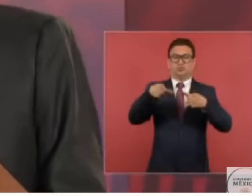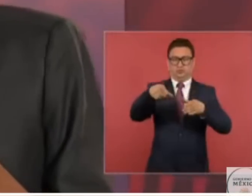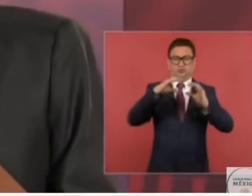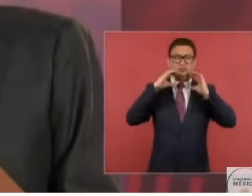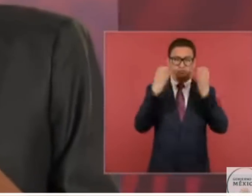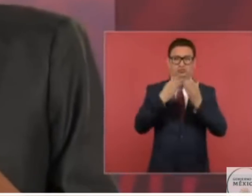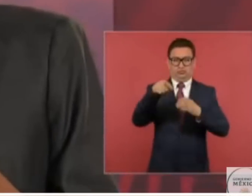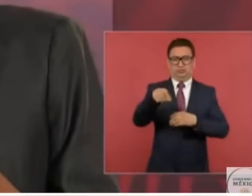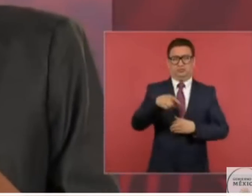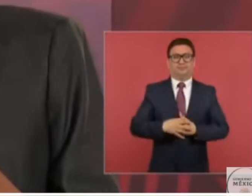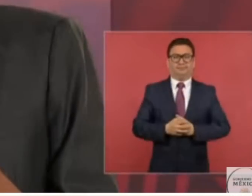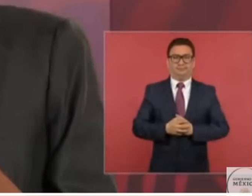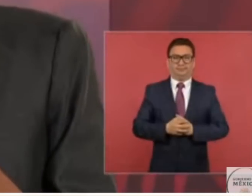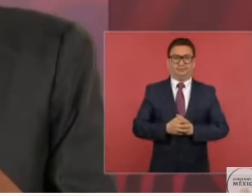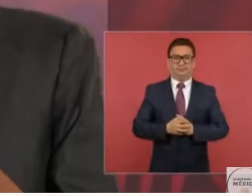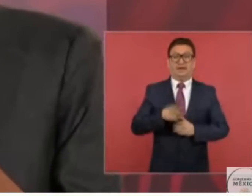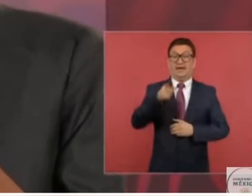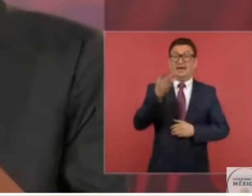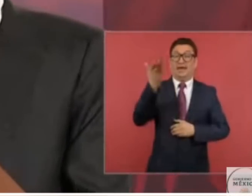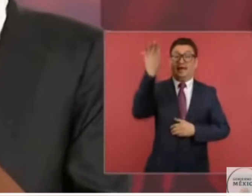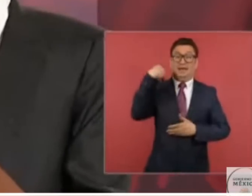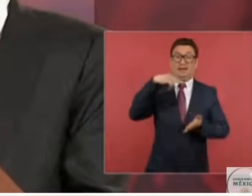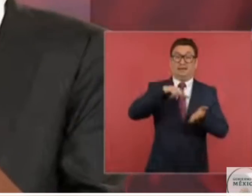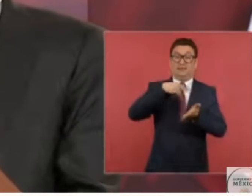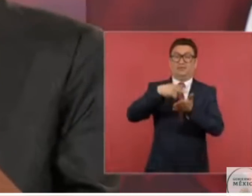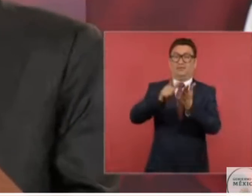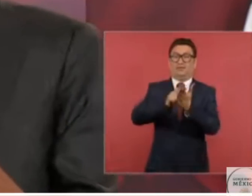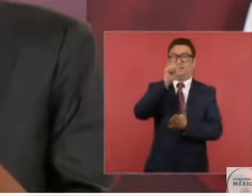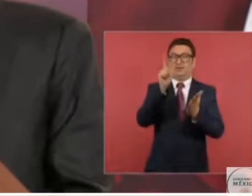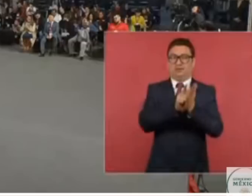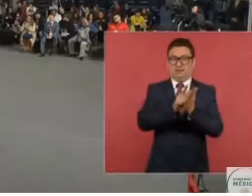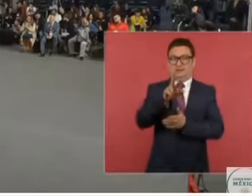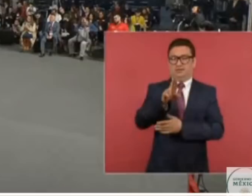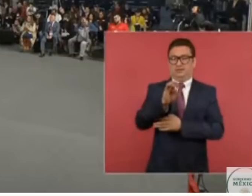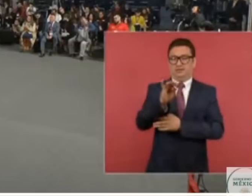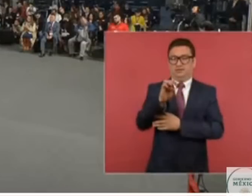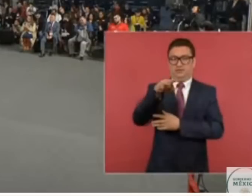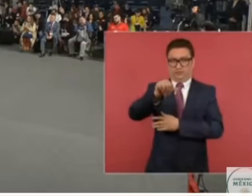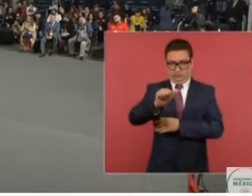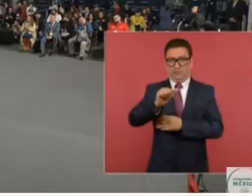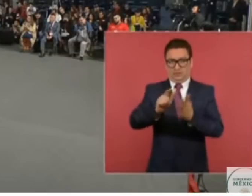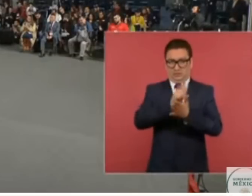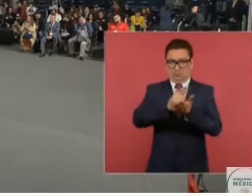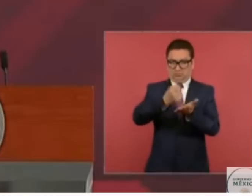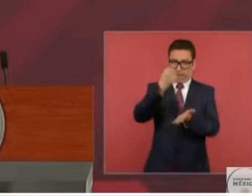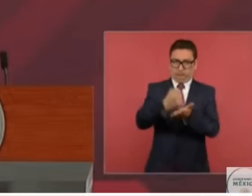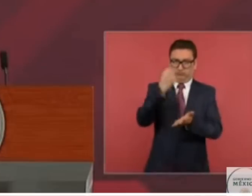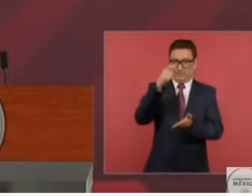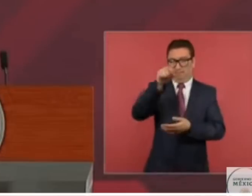donde se firmaron las leyes de reforma, donde se aprobaron las leyes de reforma.